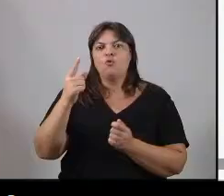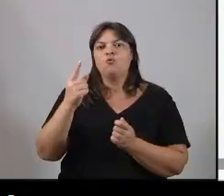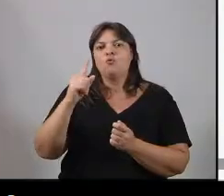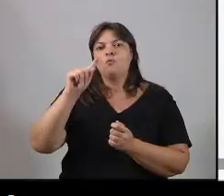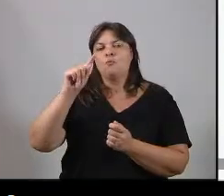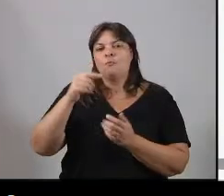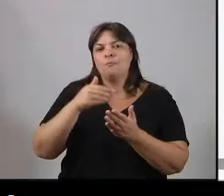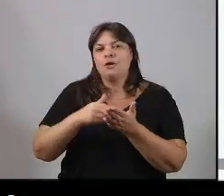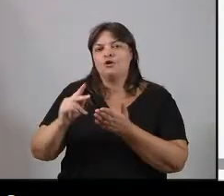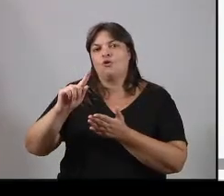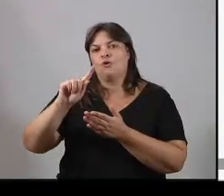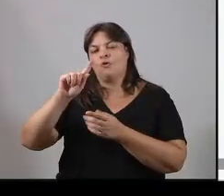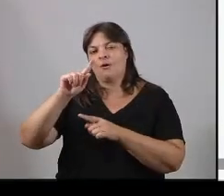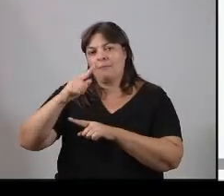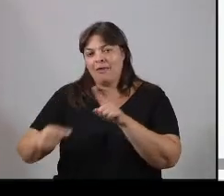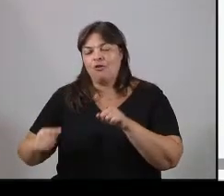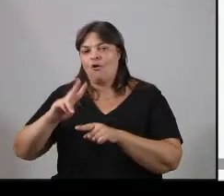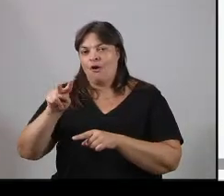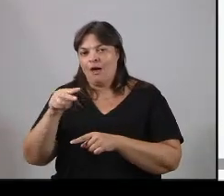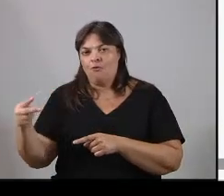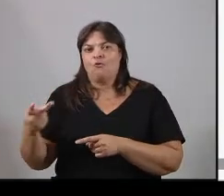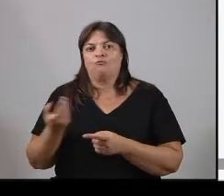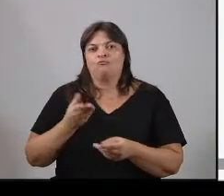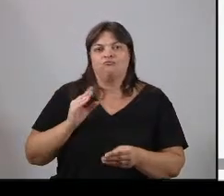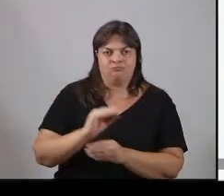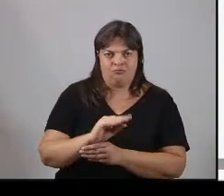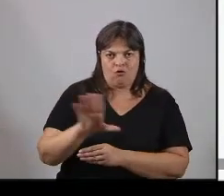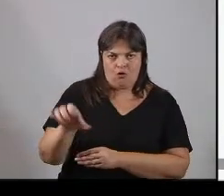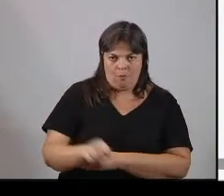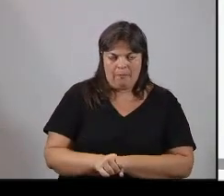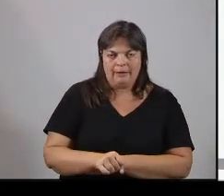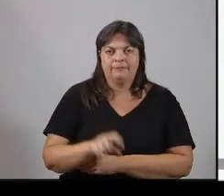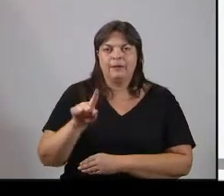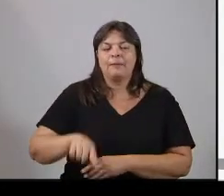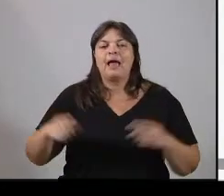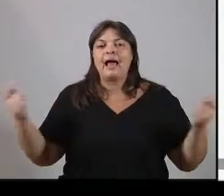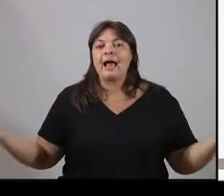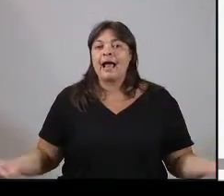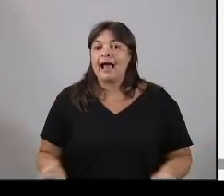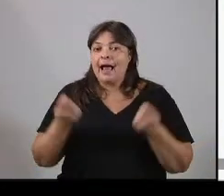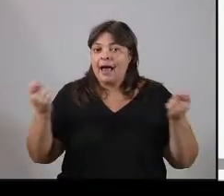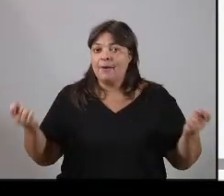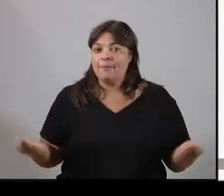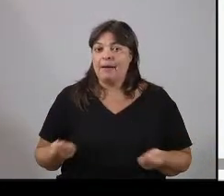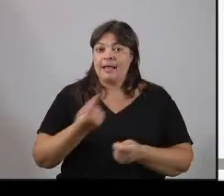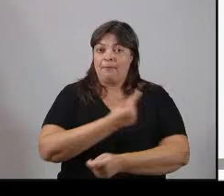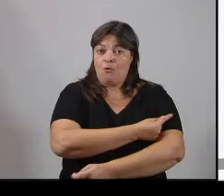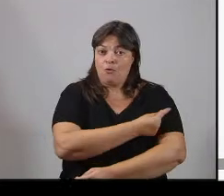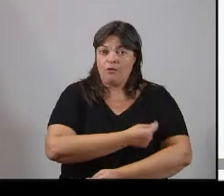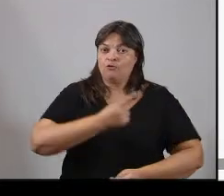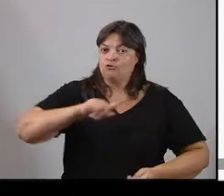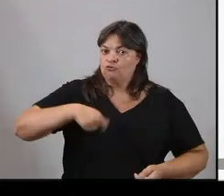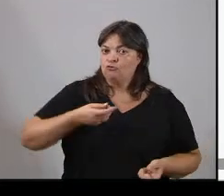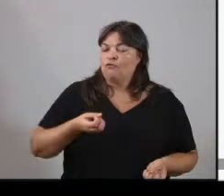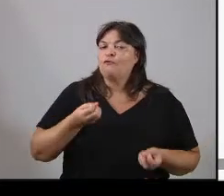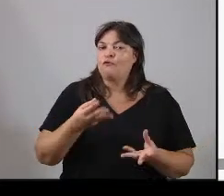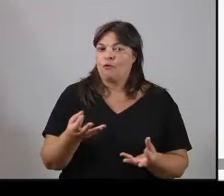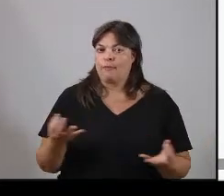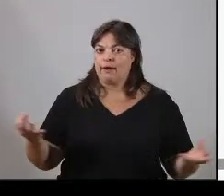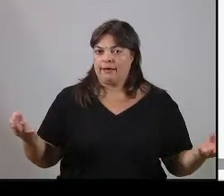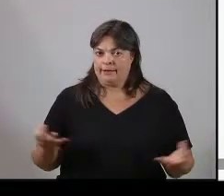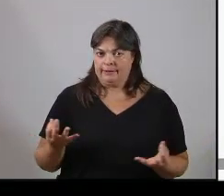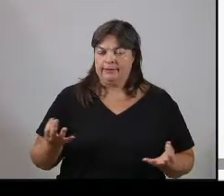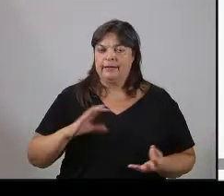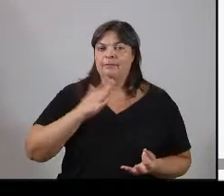1,5 millones de euros. También dentro de la campaña de vacunación le queremos informar de que